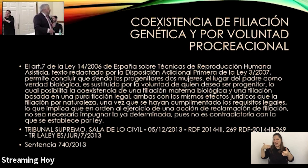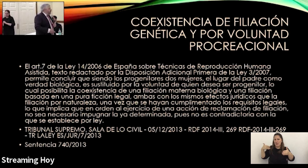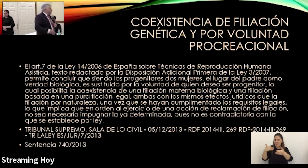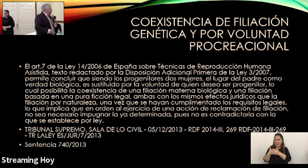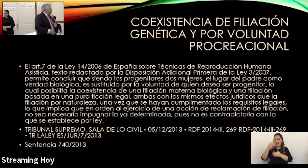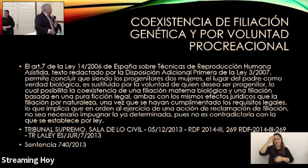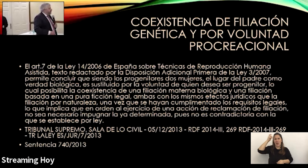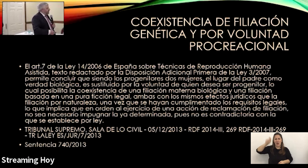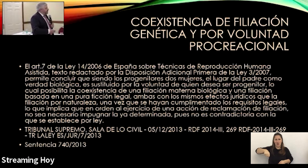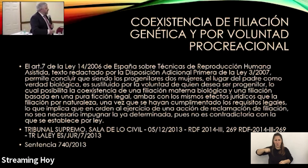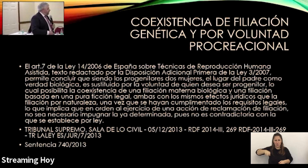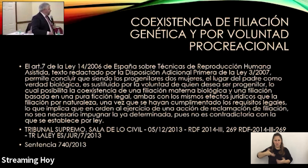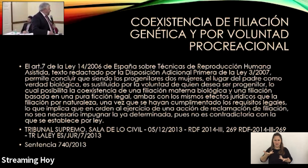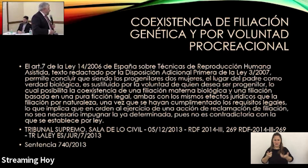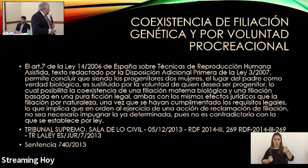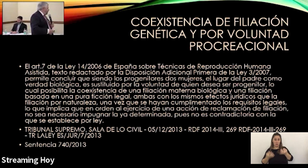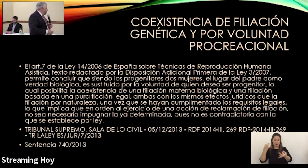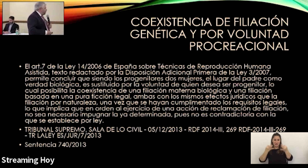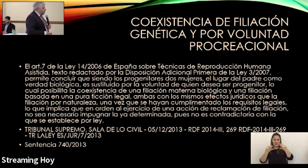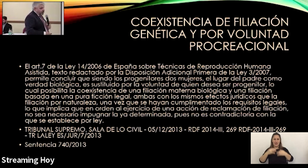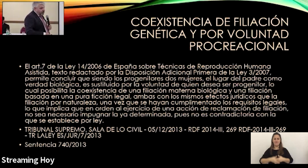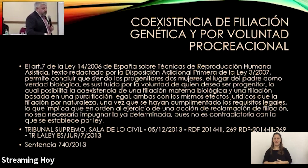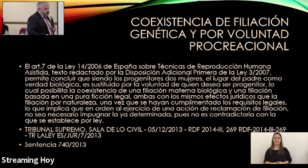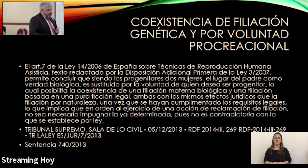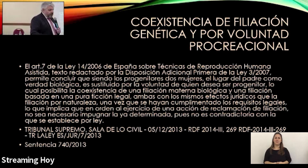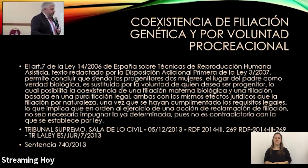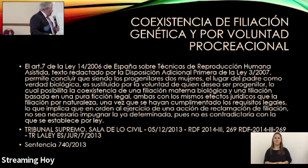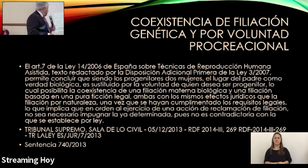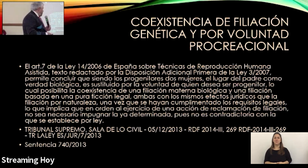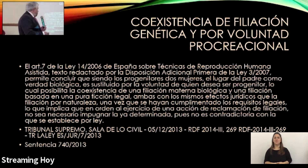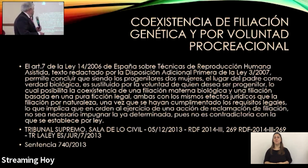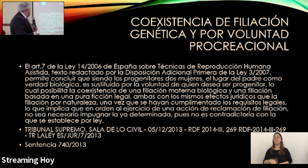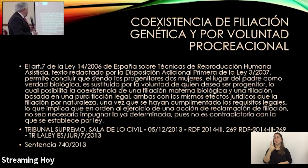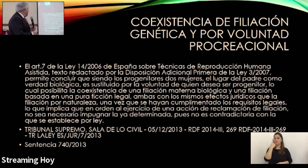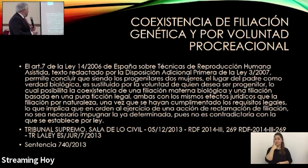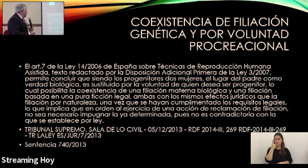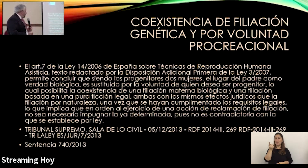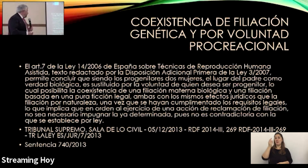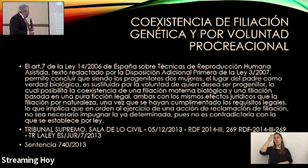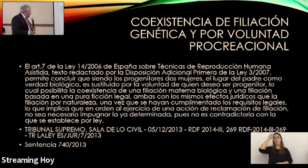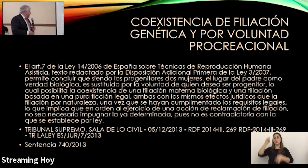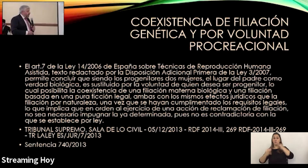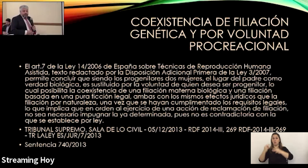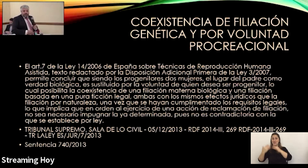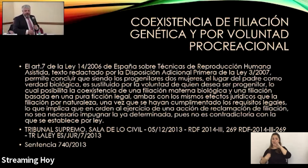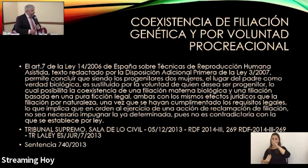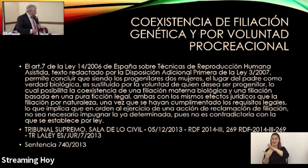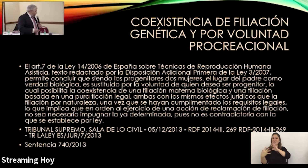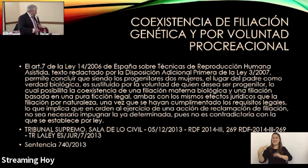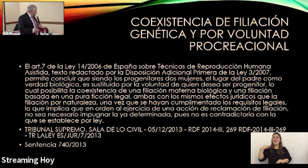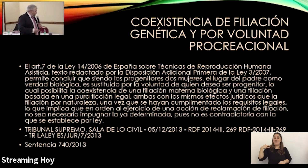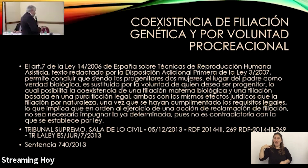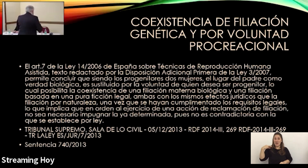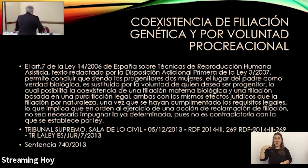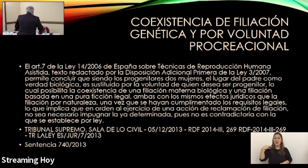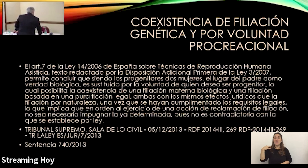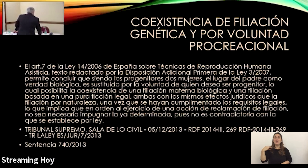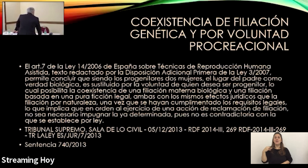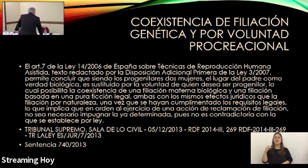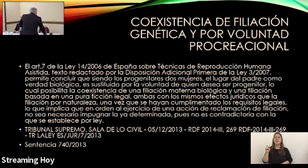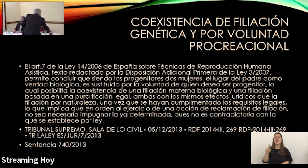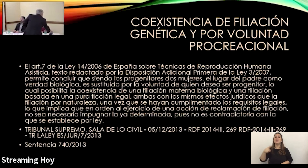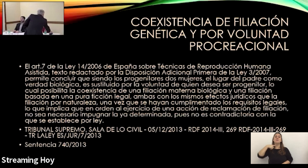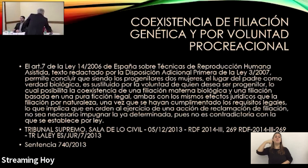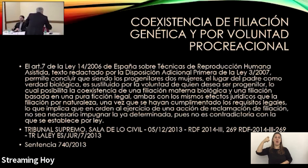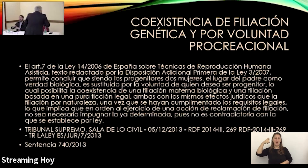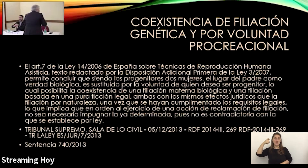jurisprudencia. Muy bien, fíjense este fallo del Tribunal Supremo en lo Civil de España. Me voy a